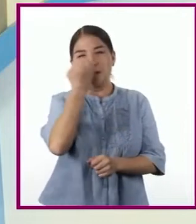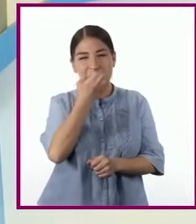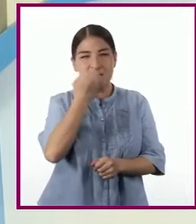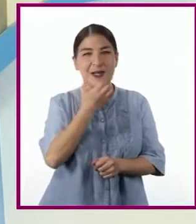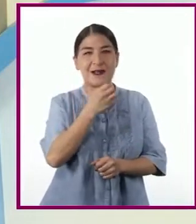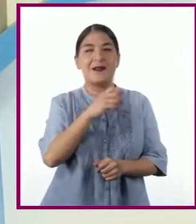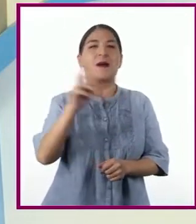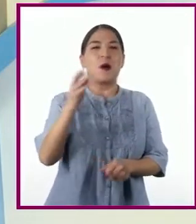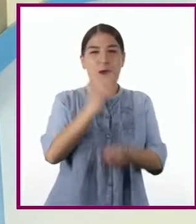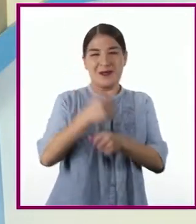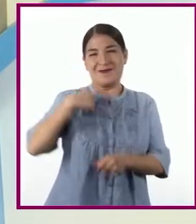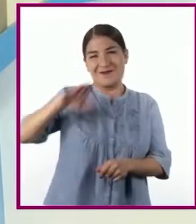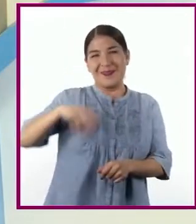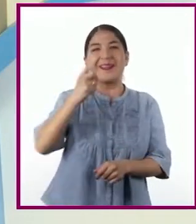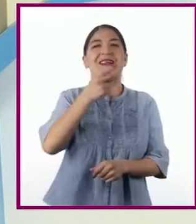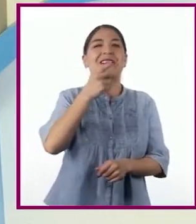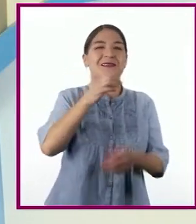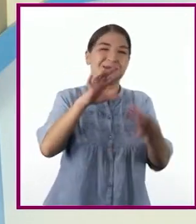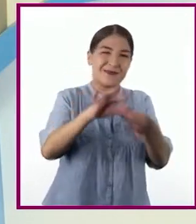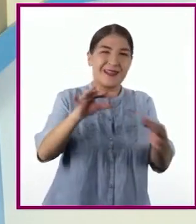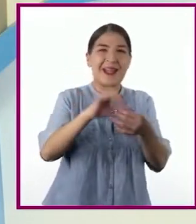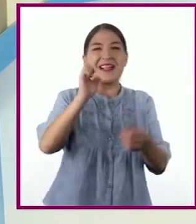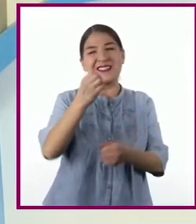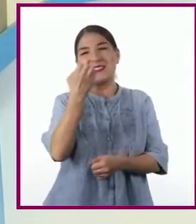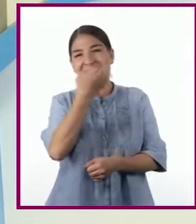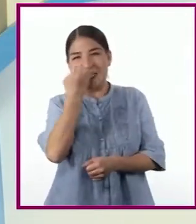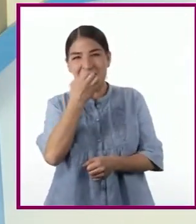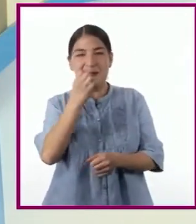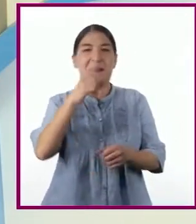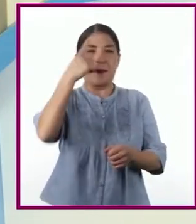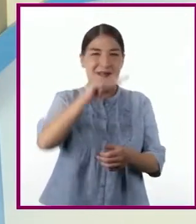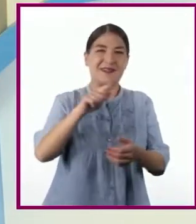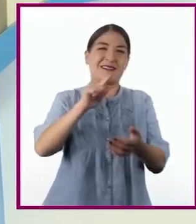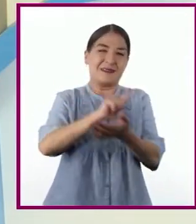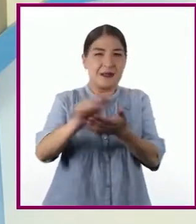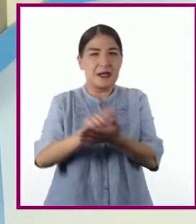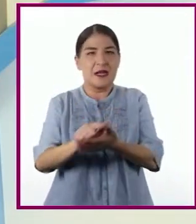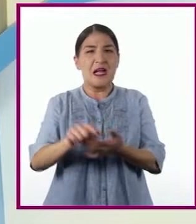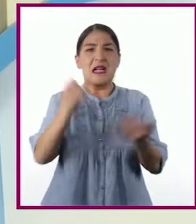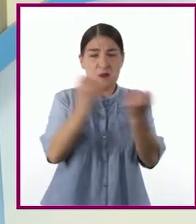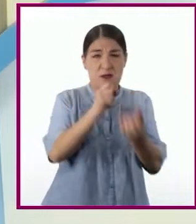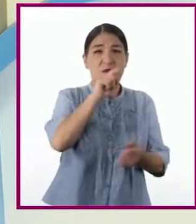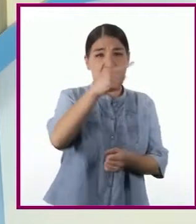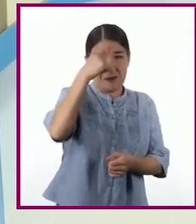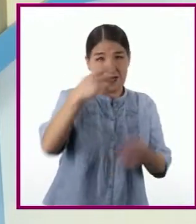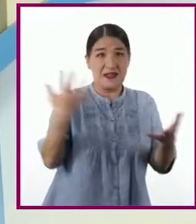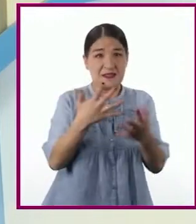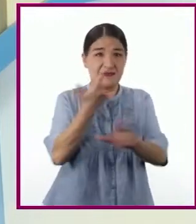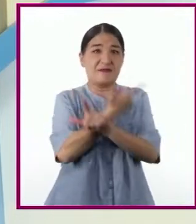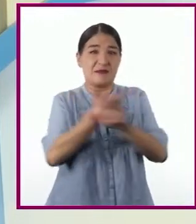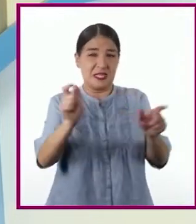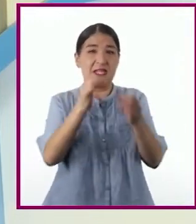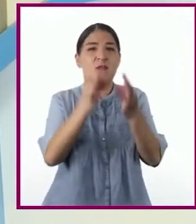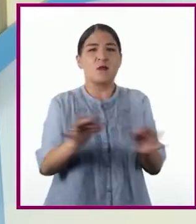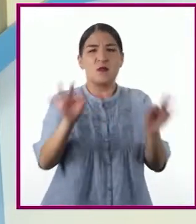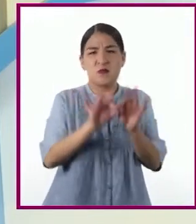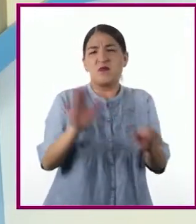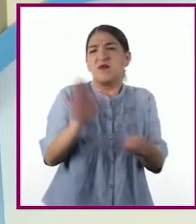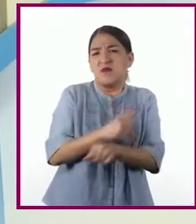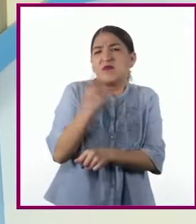el caso que les acabo de compartir, ¿tienen relación con el ejercicio de las libertades fundamentales? ¿Por